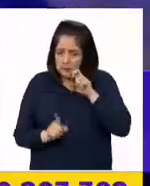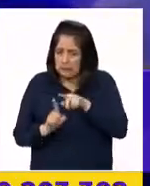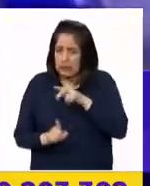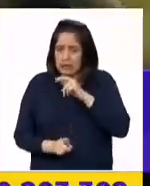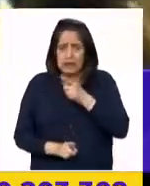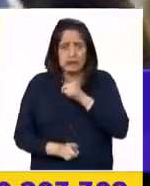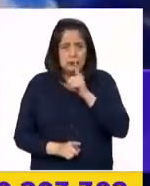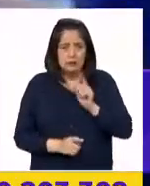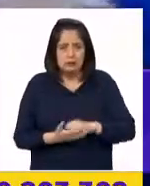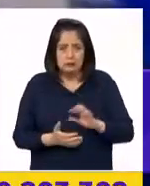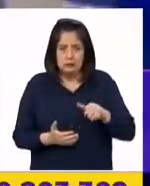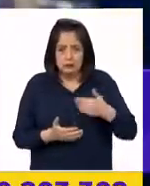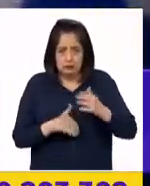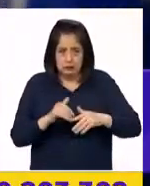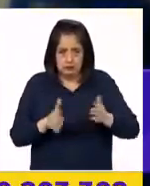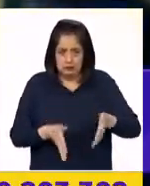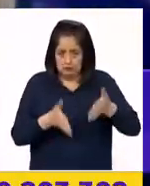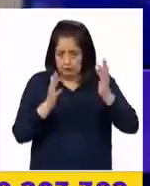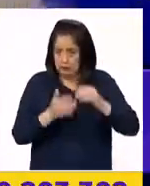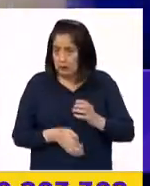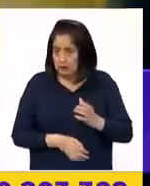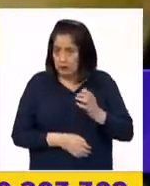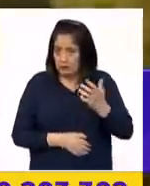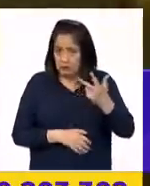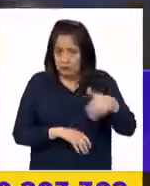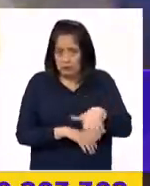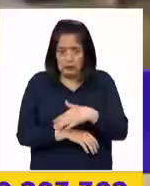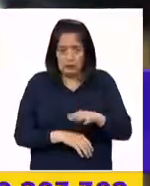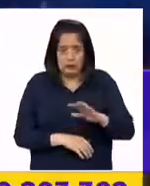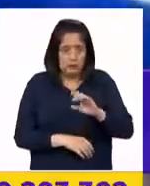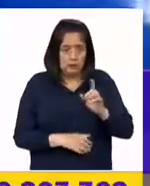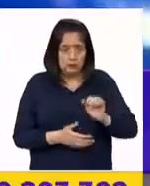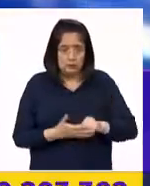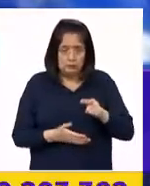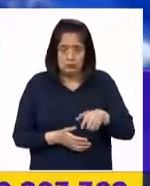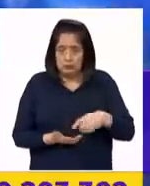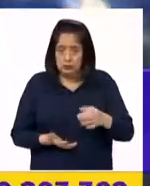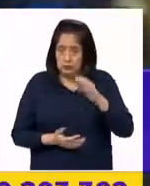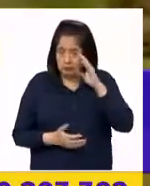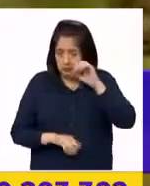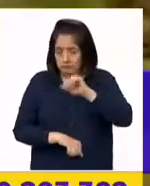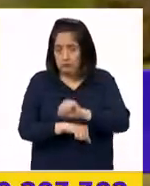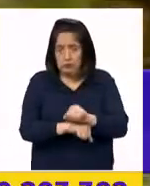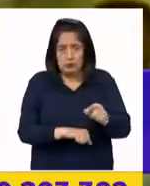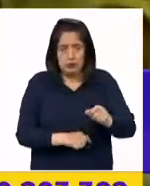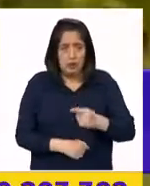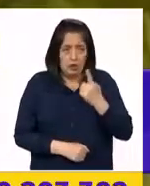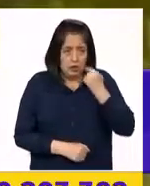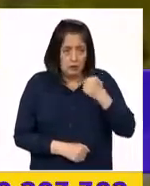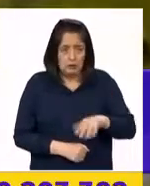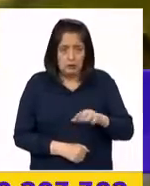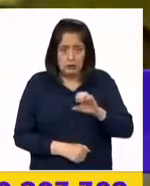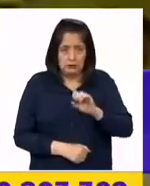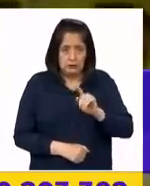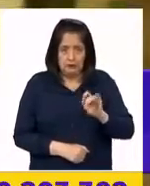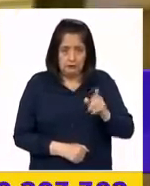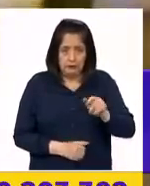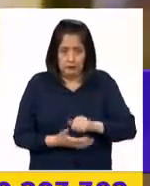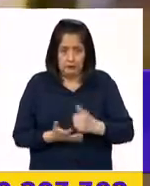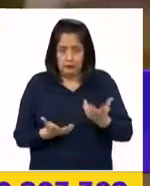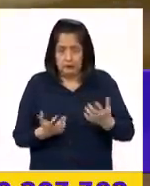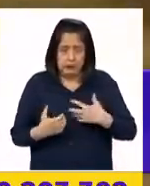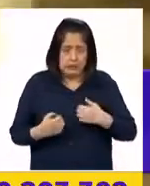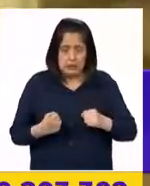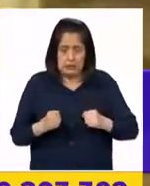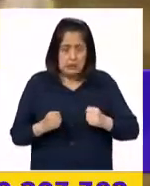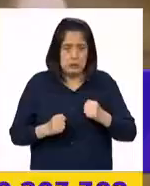¡Cállate! Llegaron hasta este edificio de la cuadra 3 en la calle Cochrane, escenario de la intervención protagonizada por Stefano Orlandini, quien fuera de sus